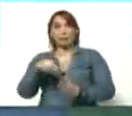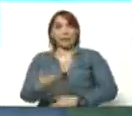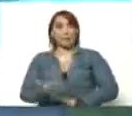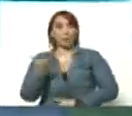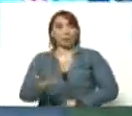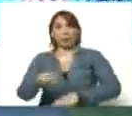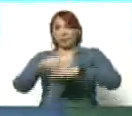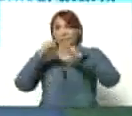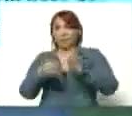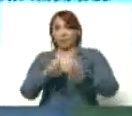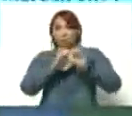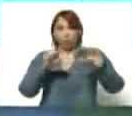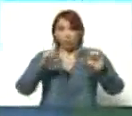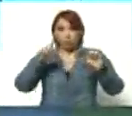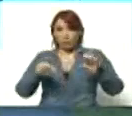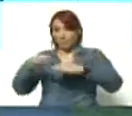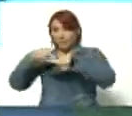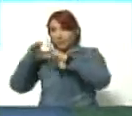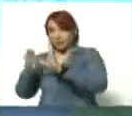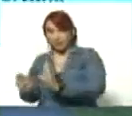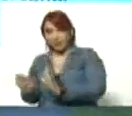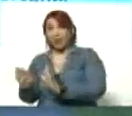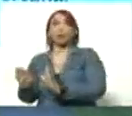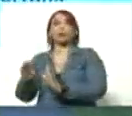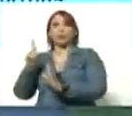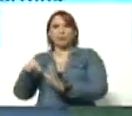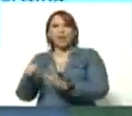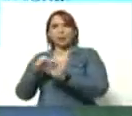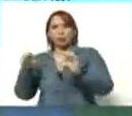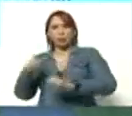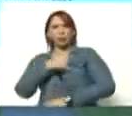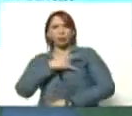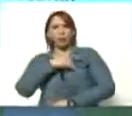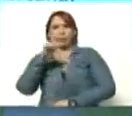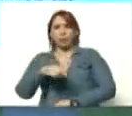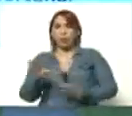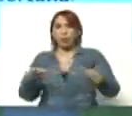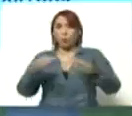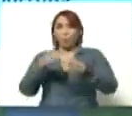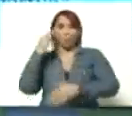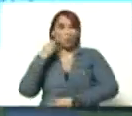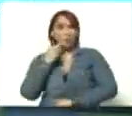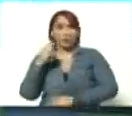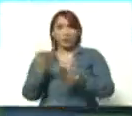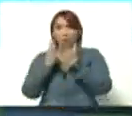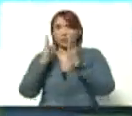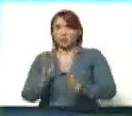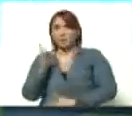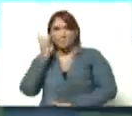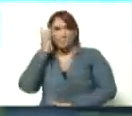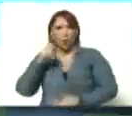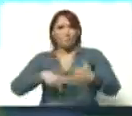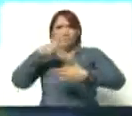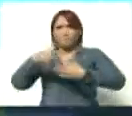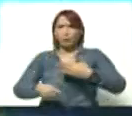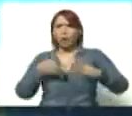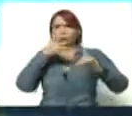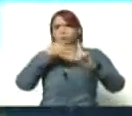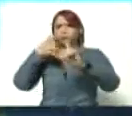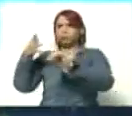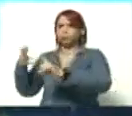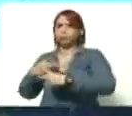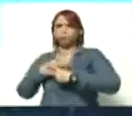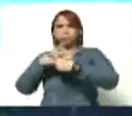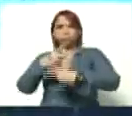de Educación y el Ministerio de Educación Universitaria y la Organización Bolivariana Estudiantil hemos creado el Plan de Orientación Vocacional, como